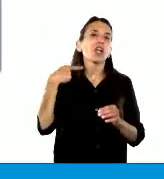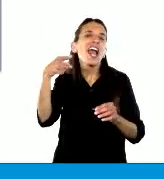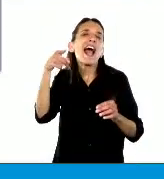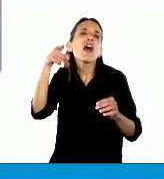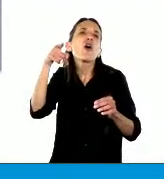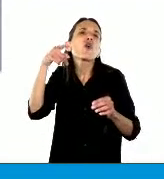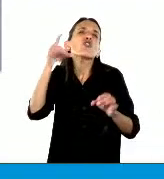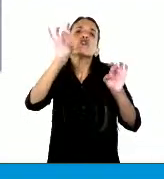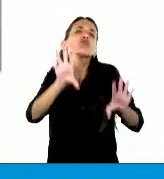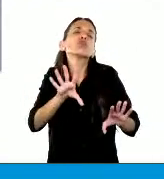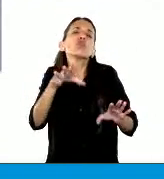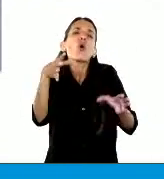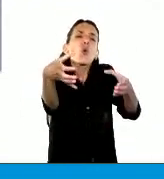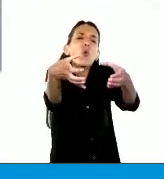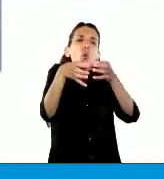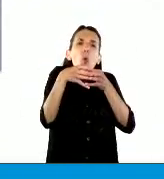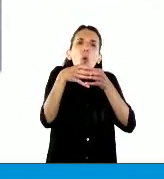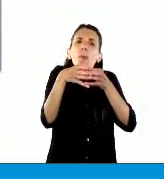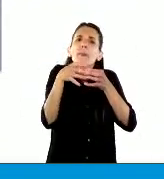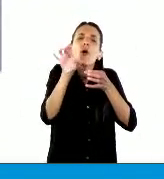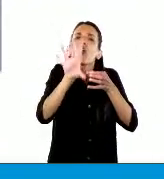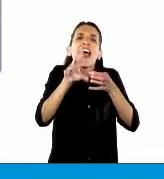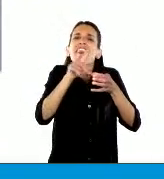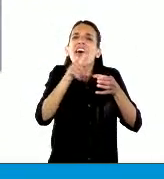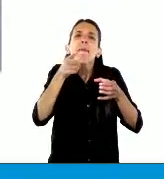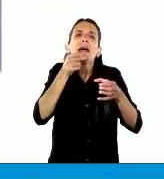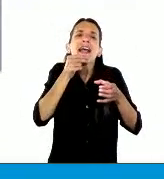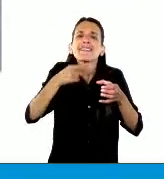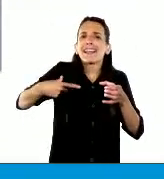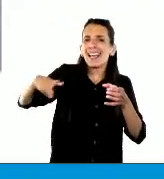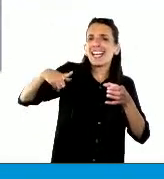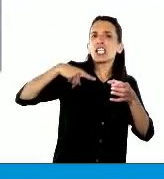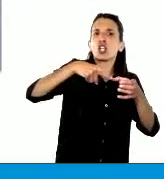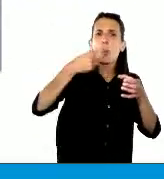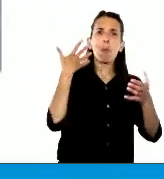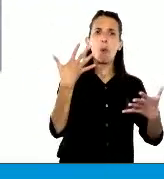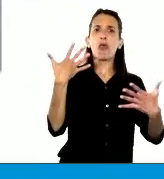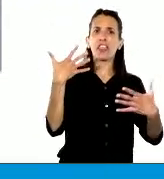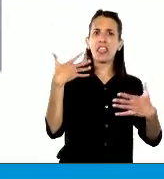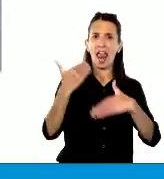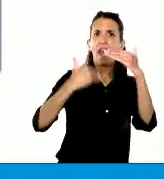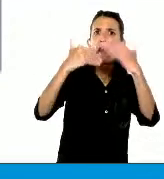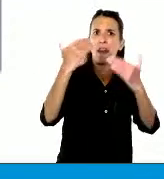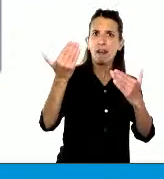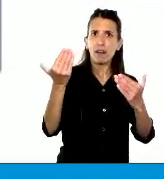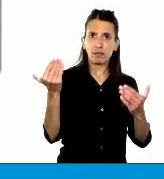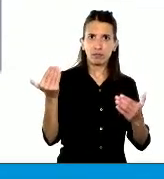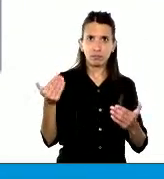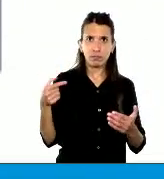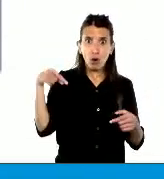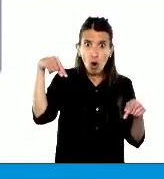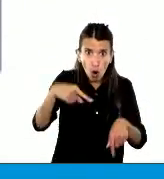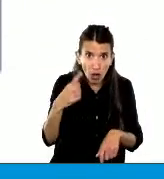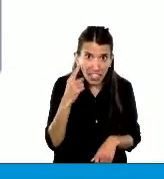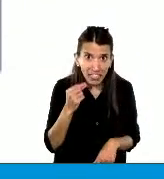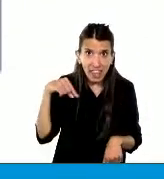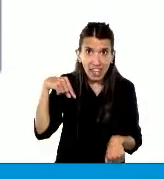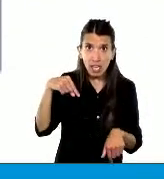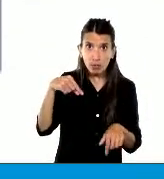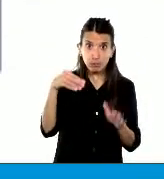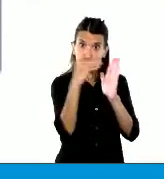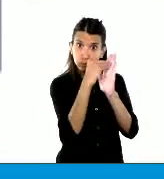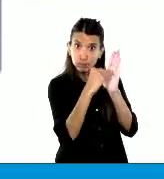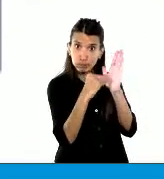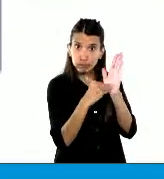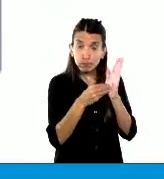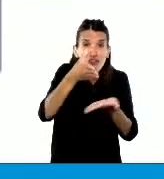y un selecto grupo de monopolios internacionales. Si una propaganda abrumadora, reflejo deforme de hechos malvados